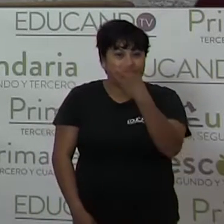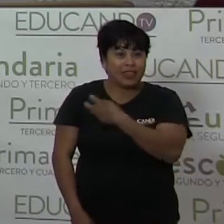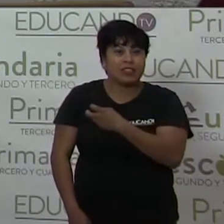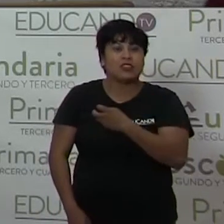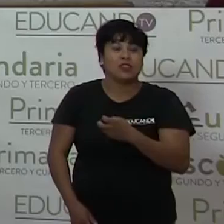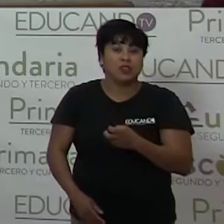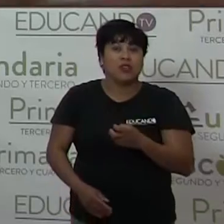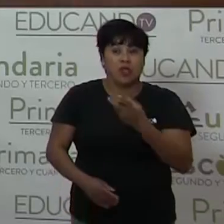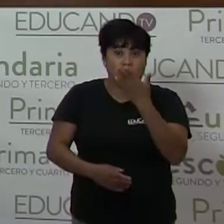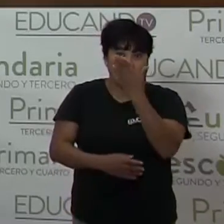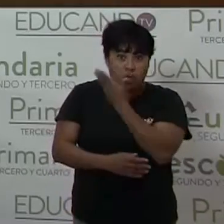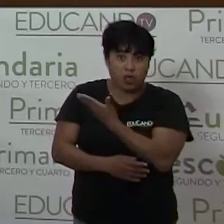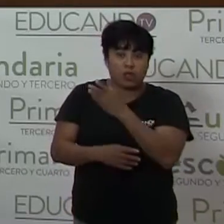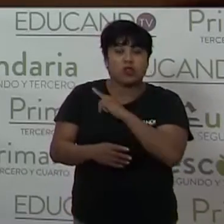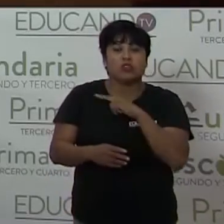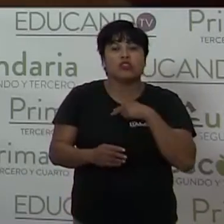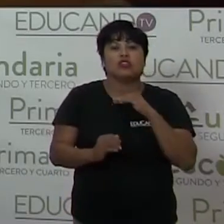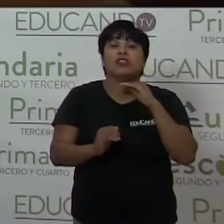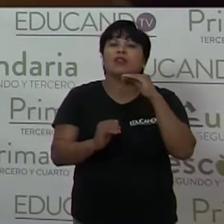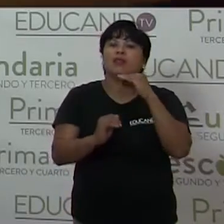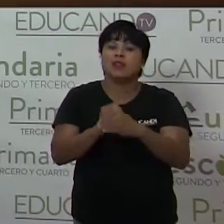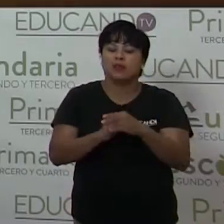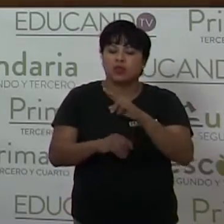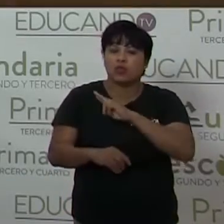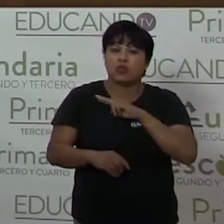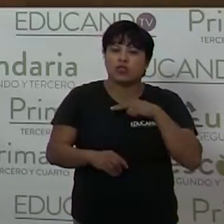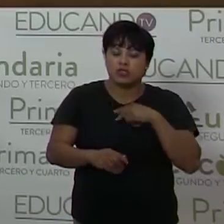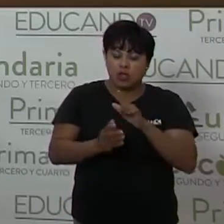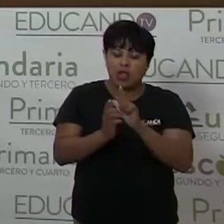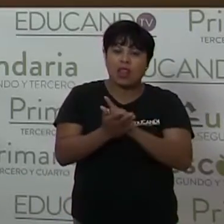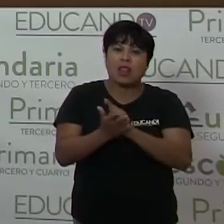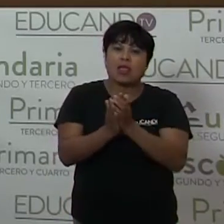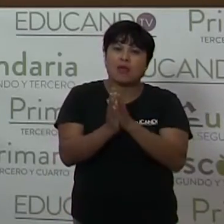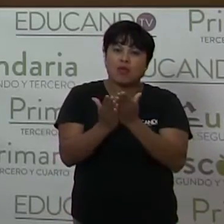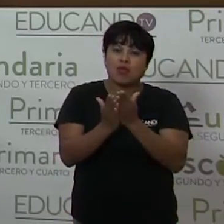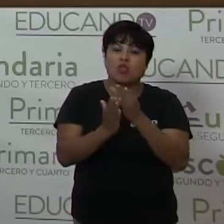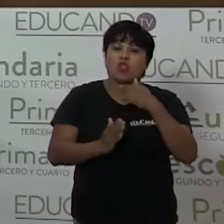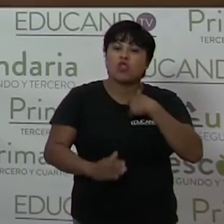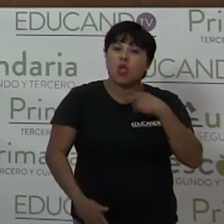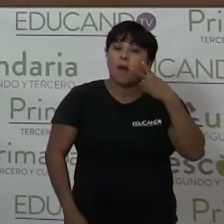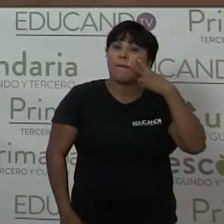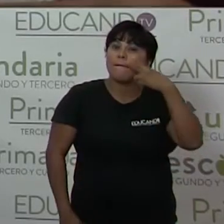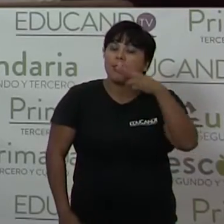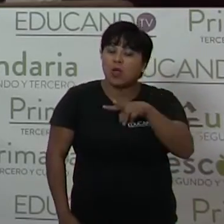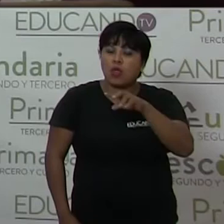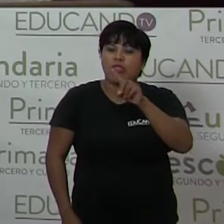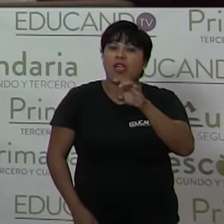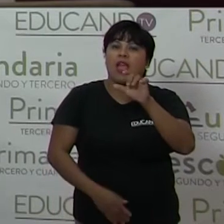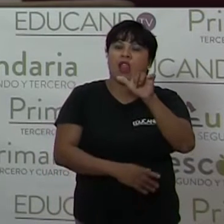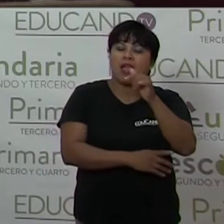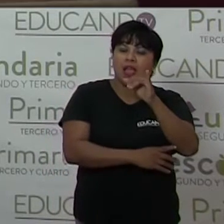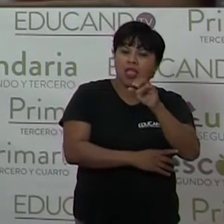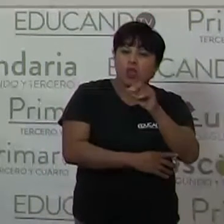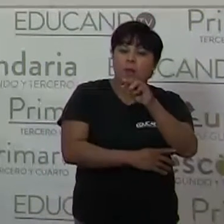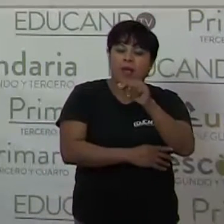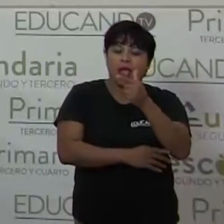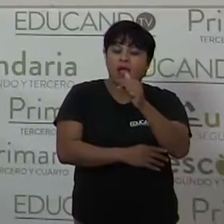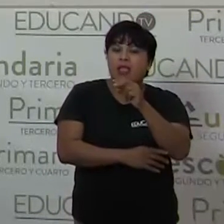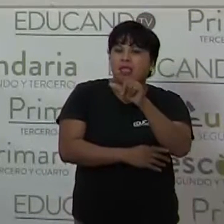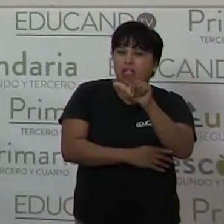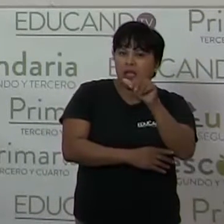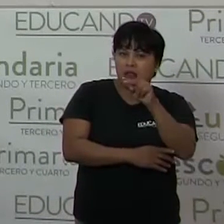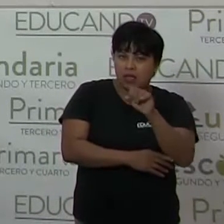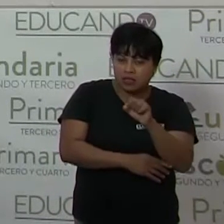así es que con esto terminamos nuestro libro de jove o de alejandro magallanes